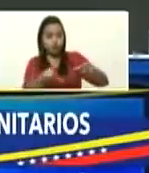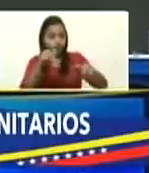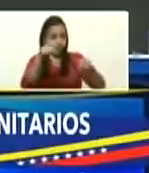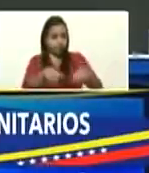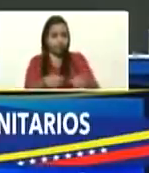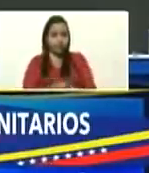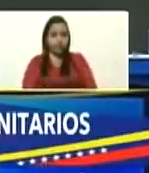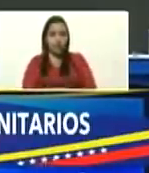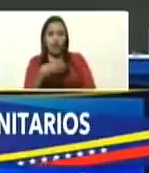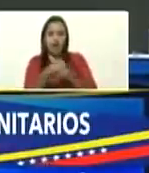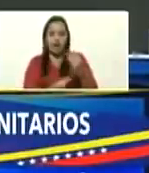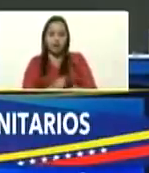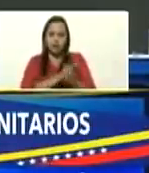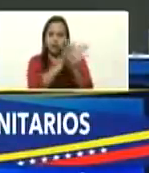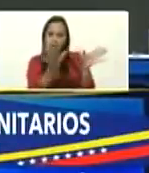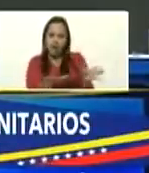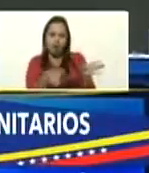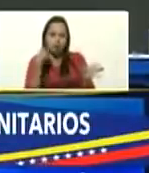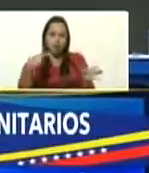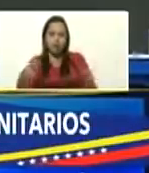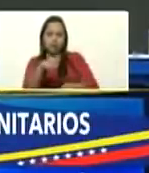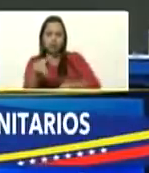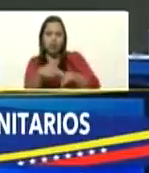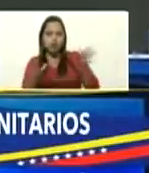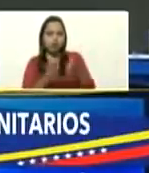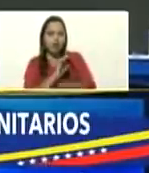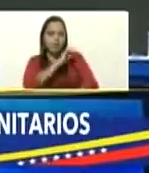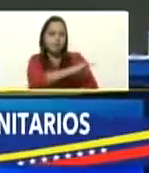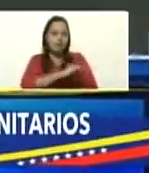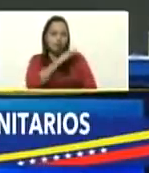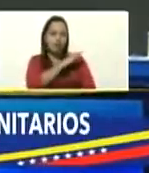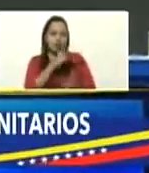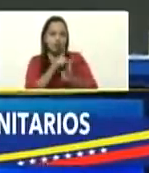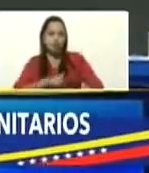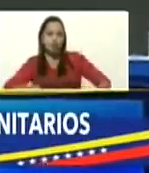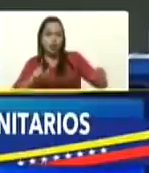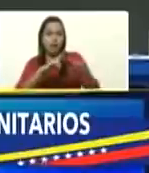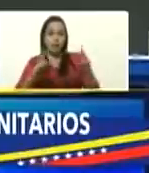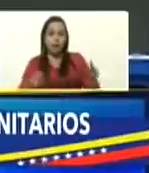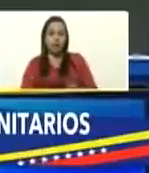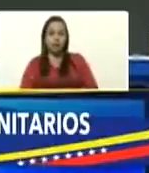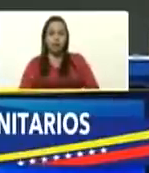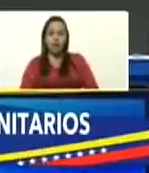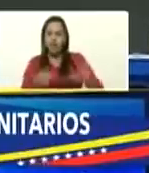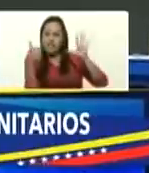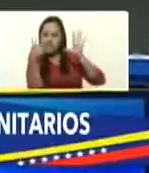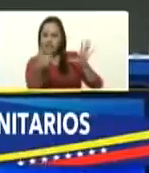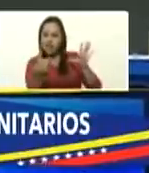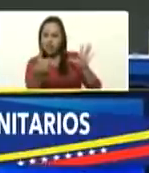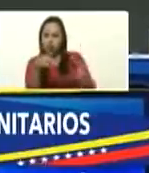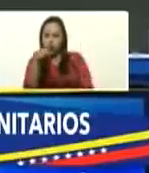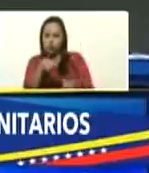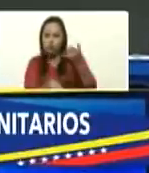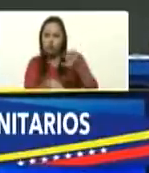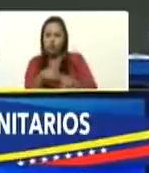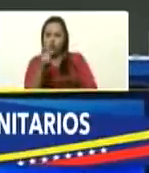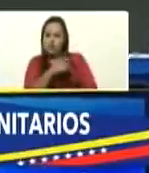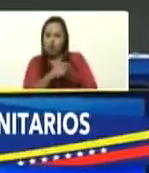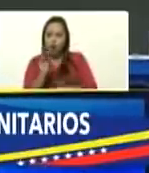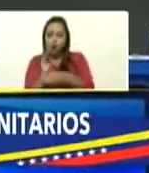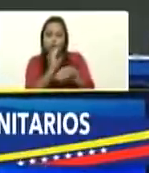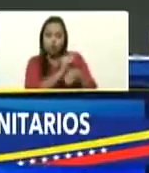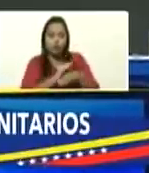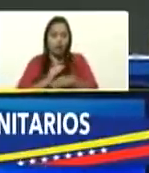la concreción de la política nacional de la misión Cuadrantes de Paz. Y finalmente, lo necesario para todo, pues, que es la protección de